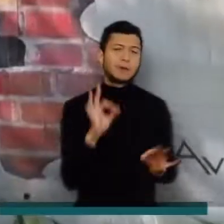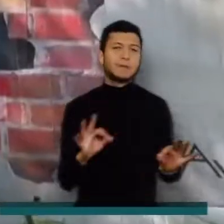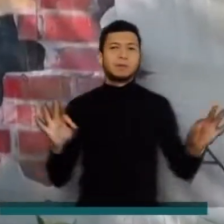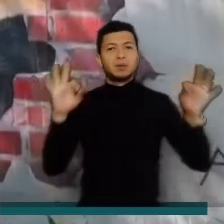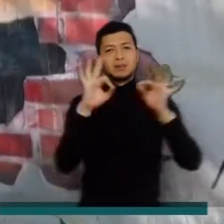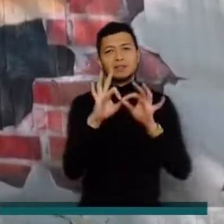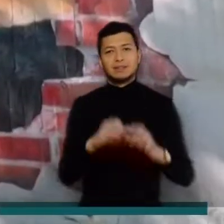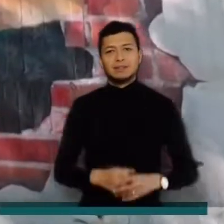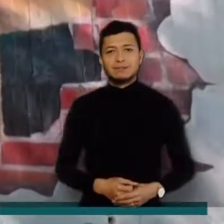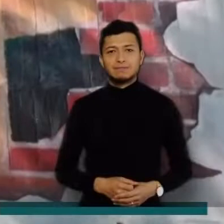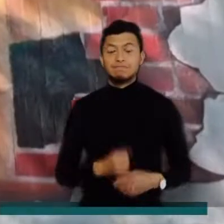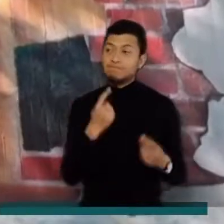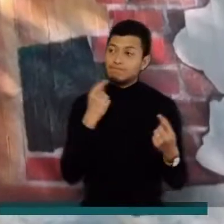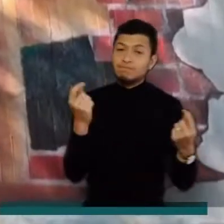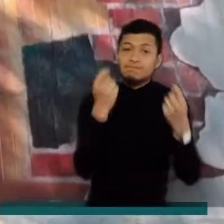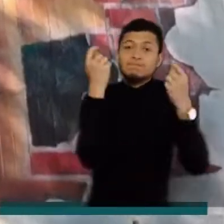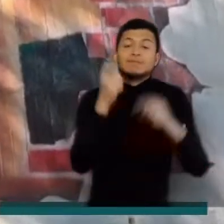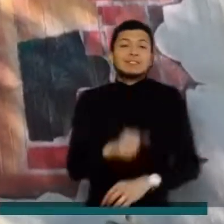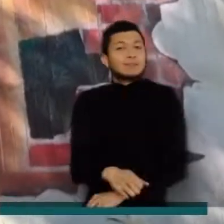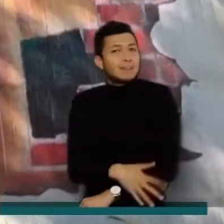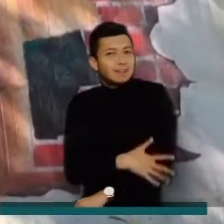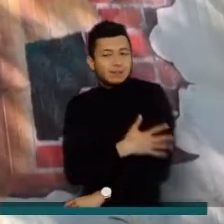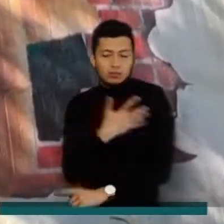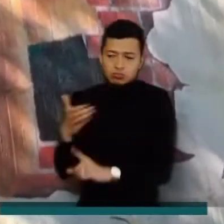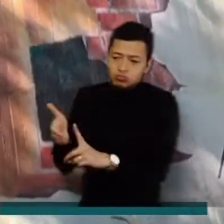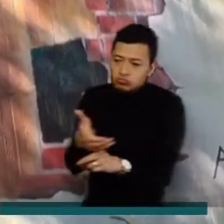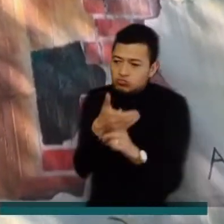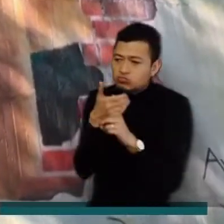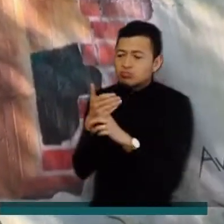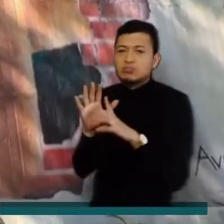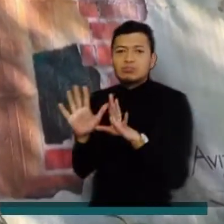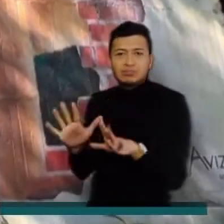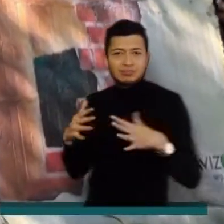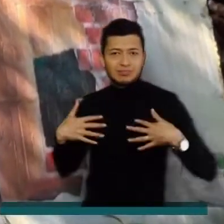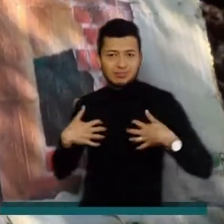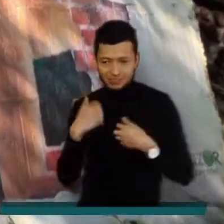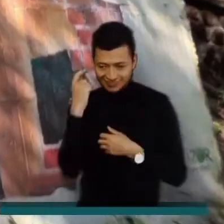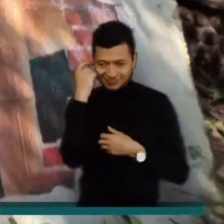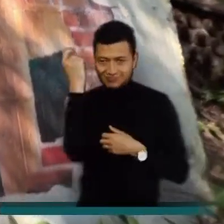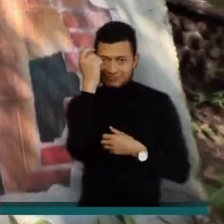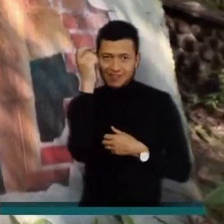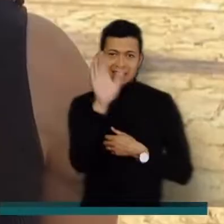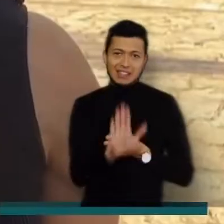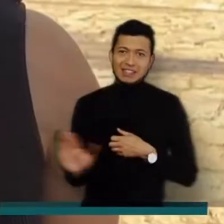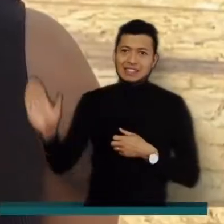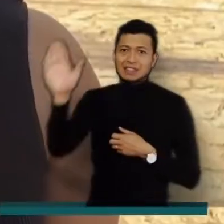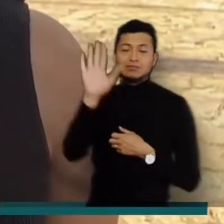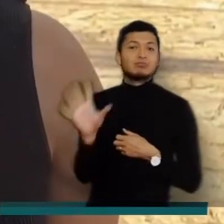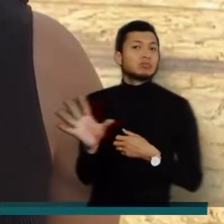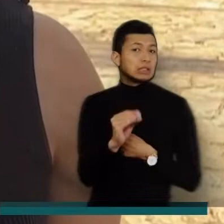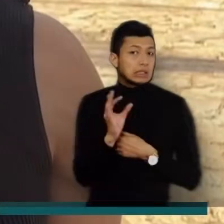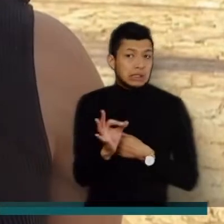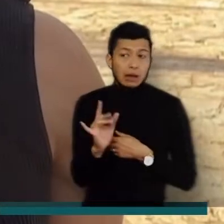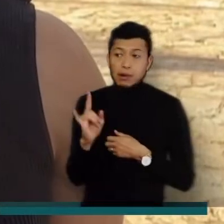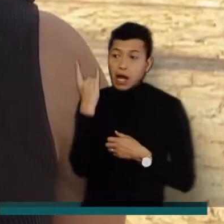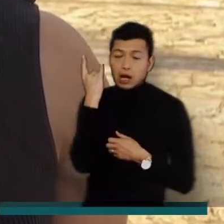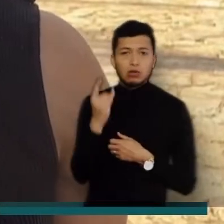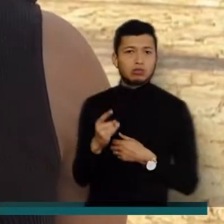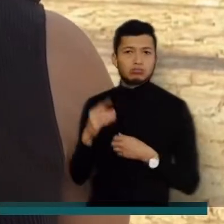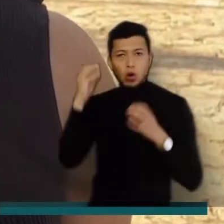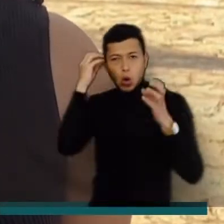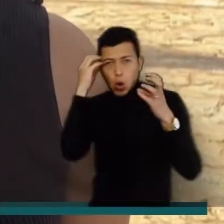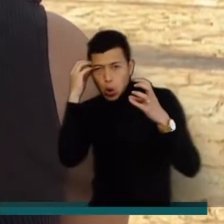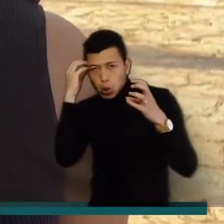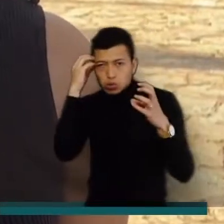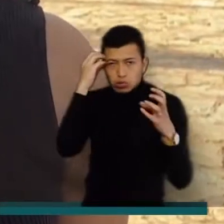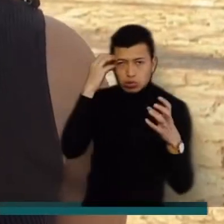una campaña de sensibilización de protección de la fauna nativa del departamento del meta y de la región cada vez que encontremos un osito palmero